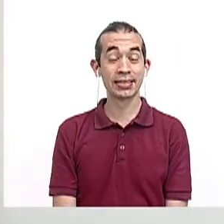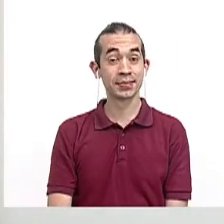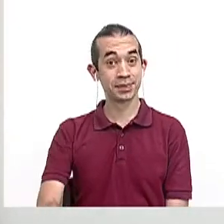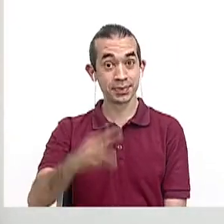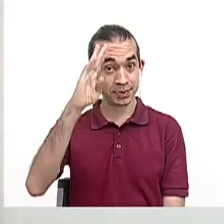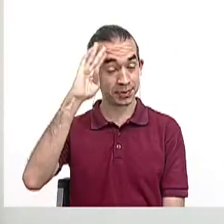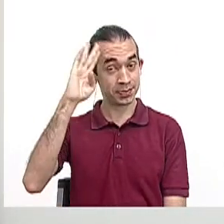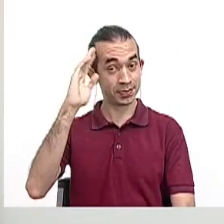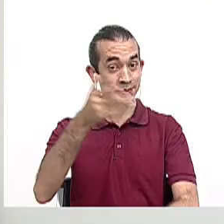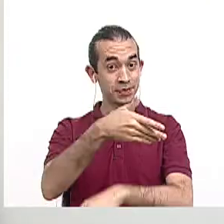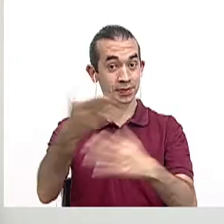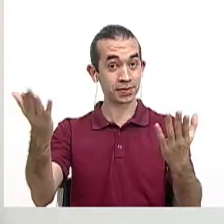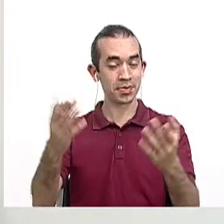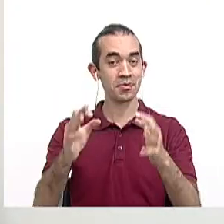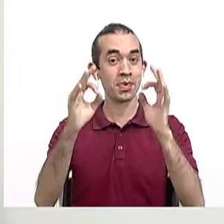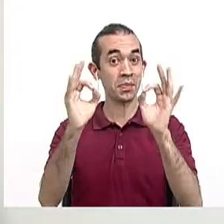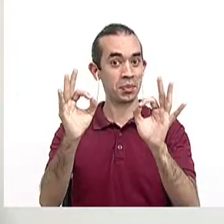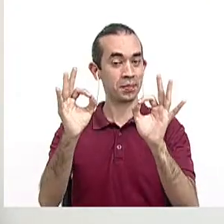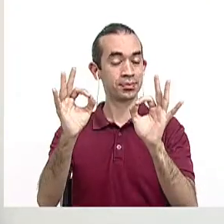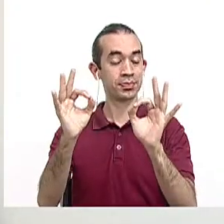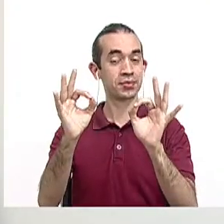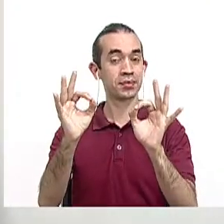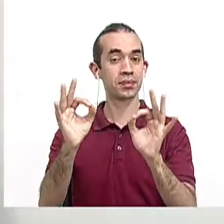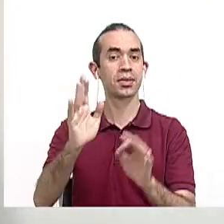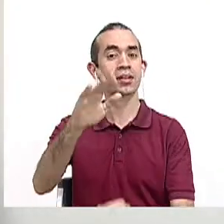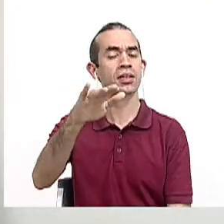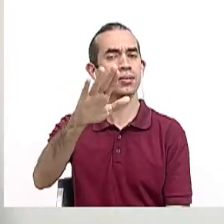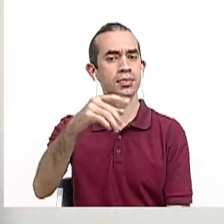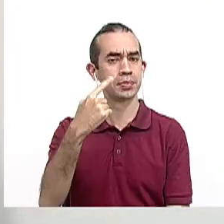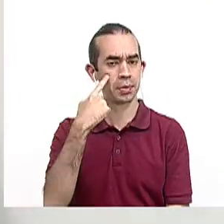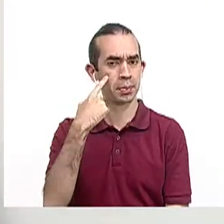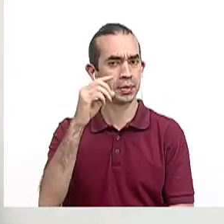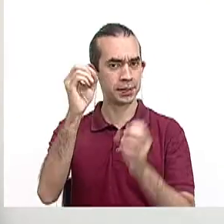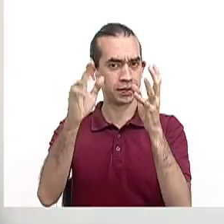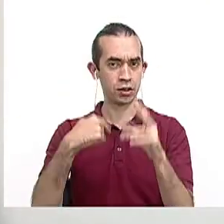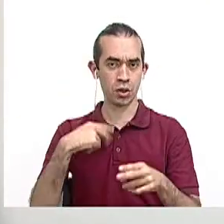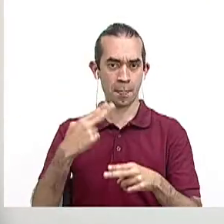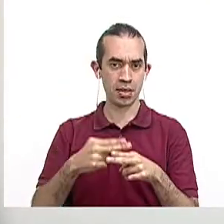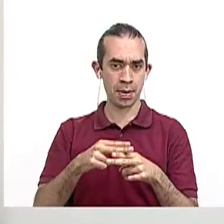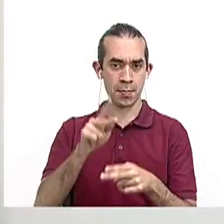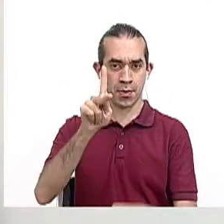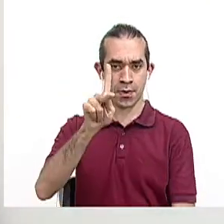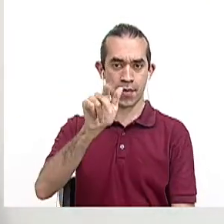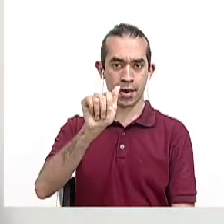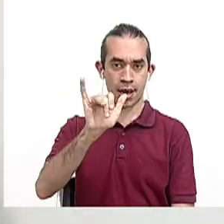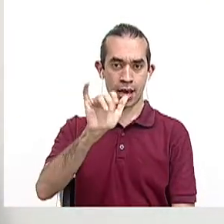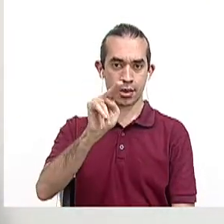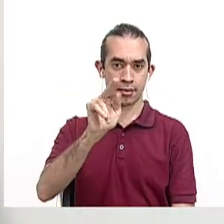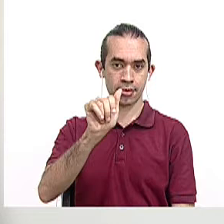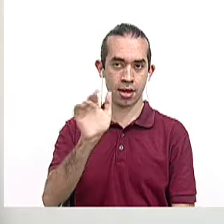Saludos a todos y que estén muy bien. Profe, mi nombre es Kaina Rodríguez